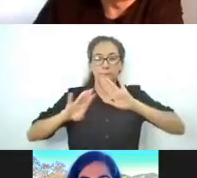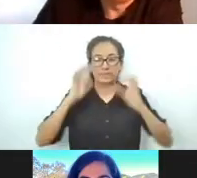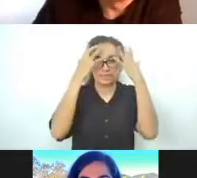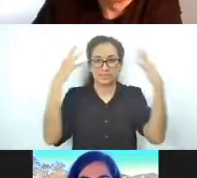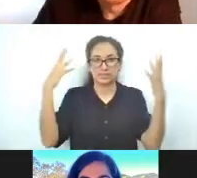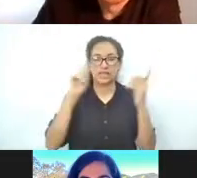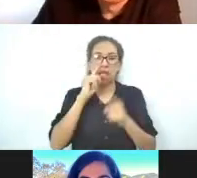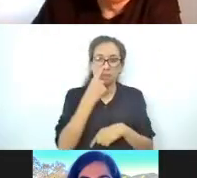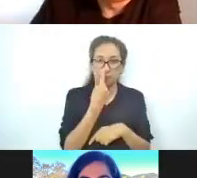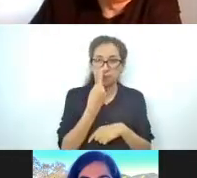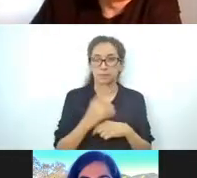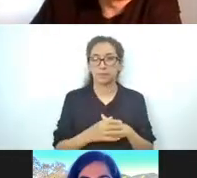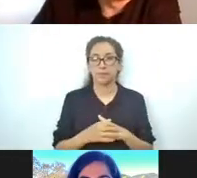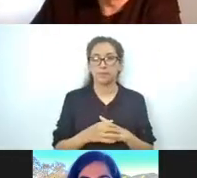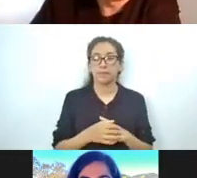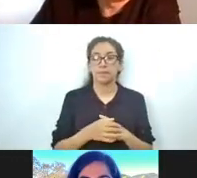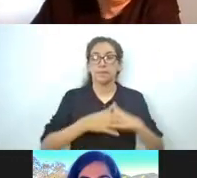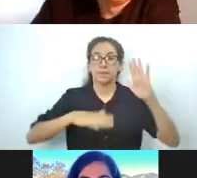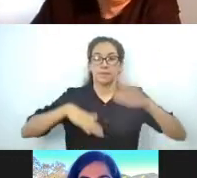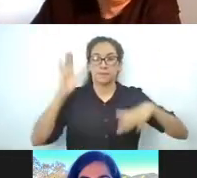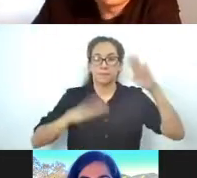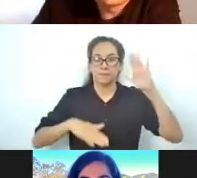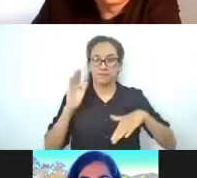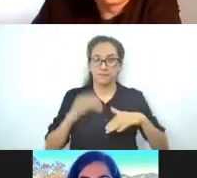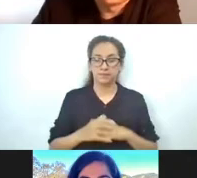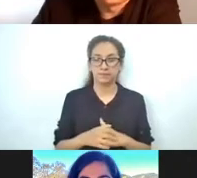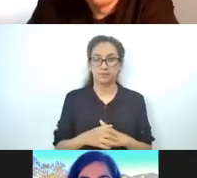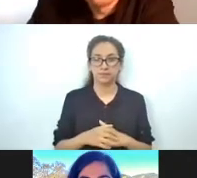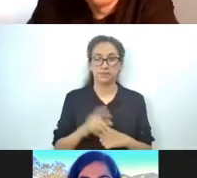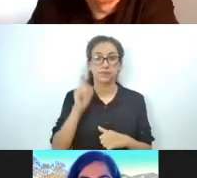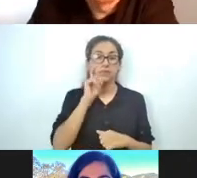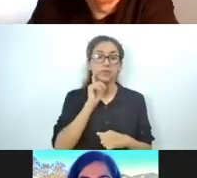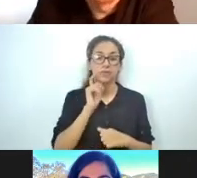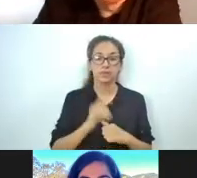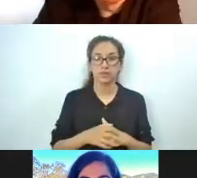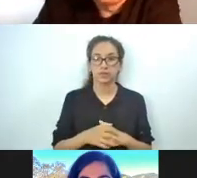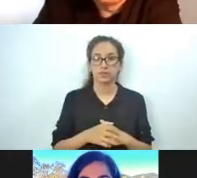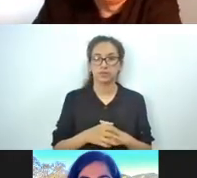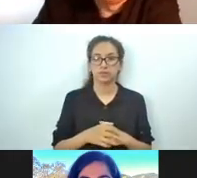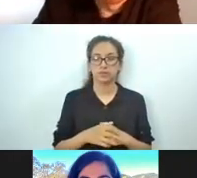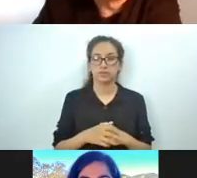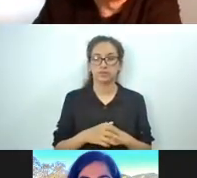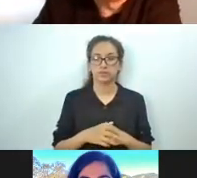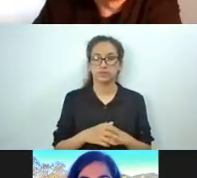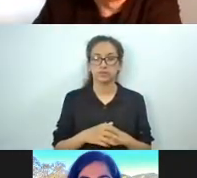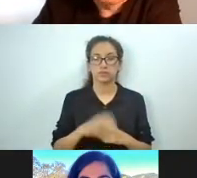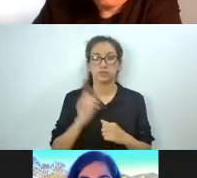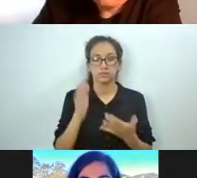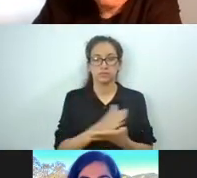un aburrimiento, o que a veces evite la sexualidad producto de este